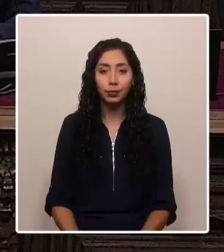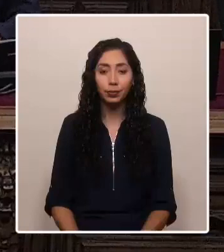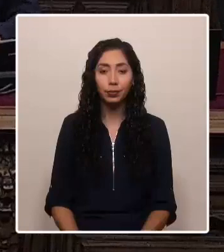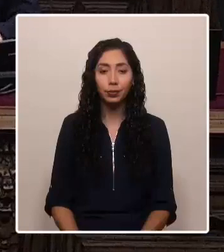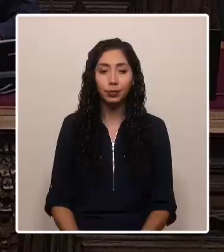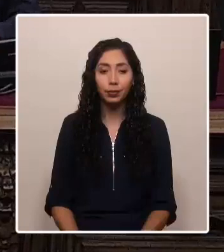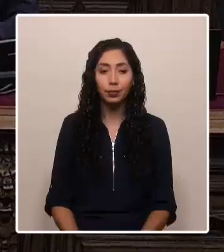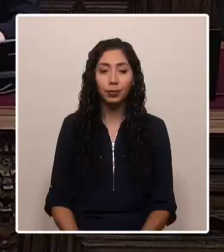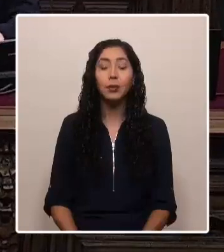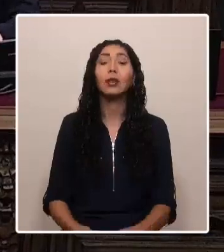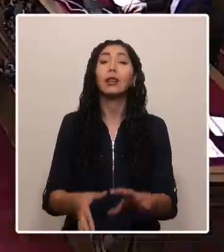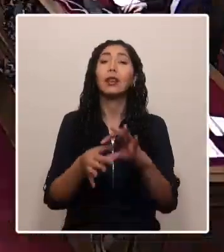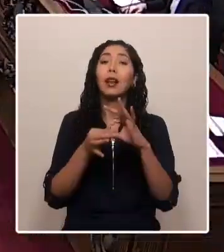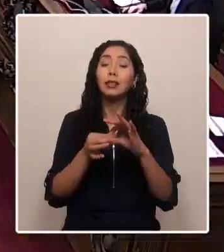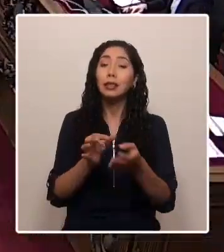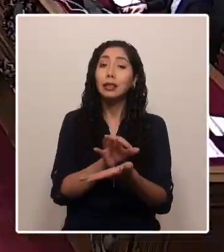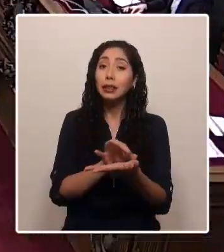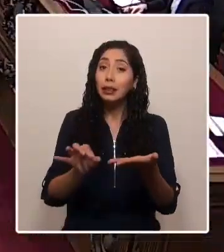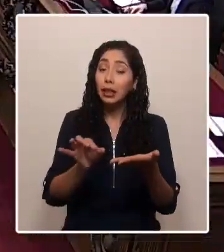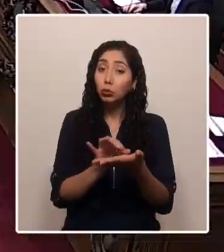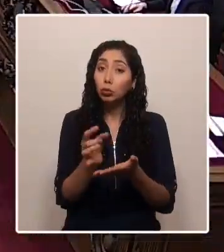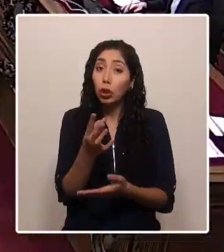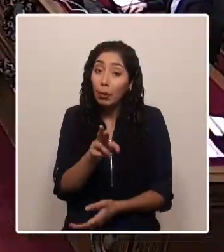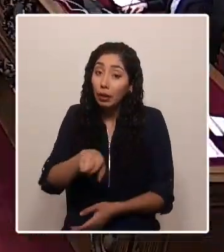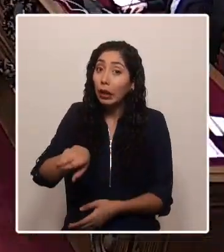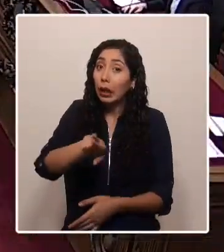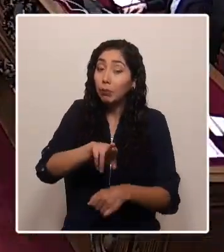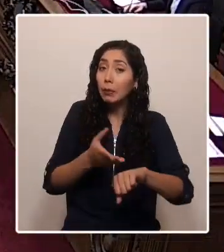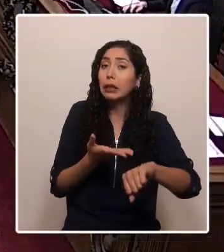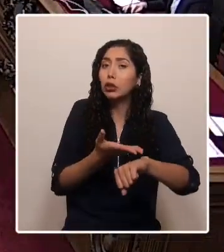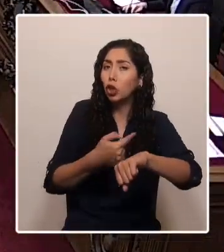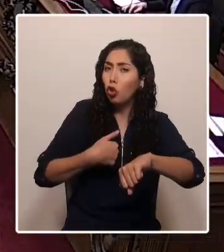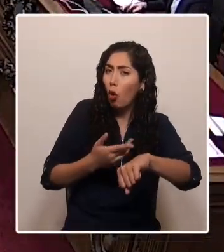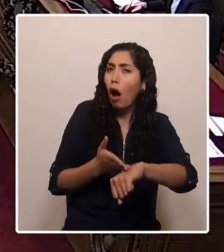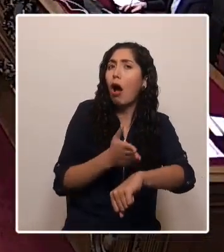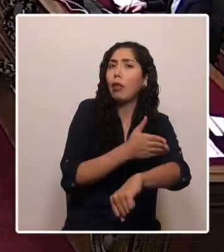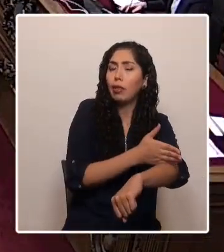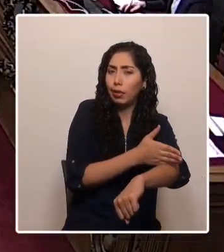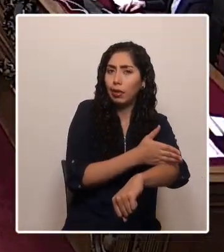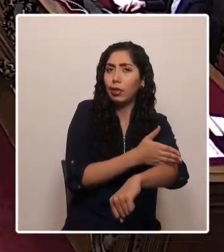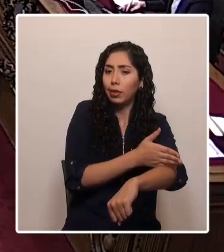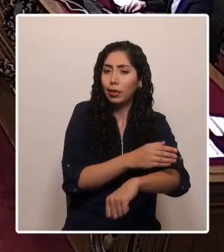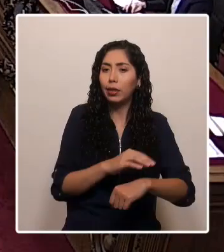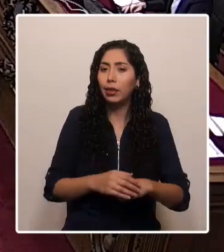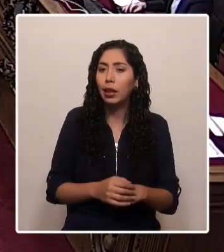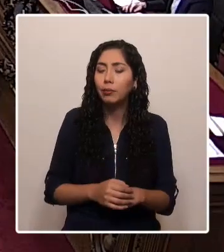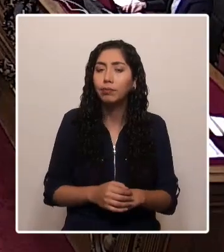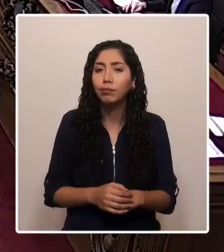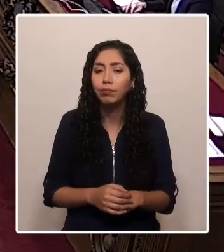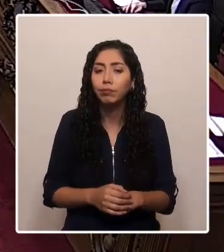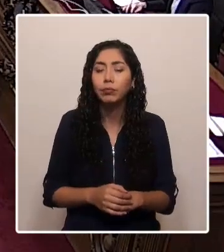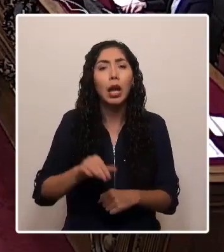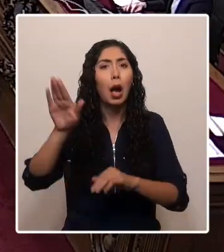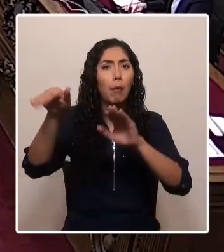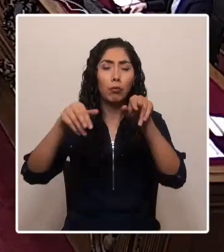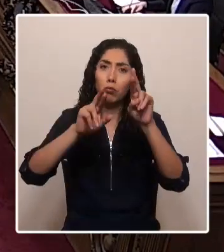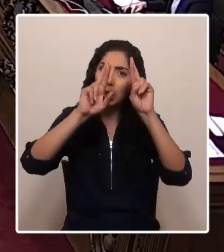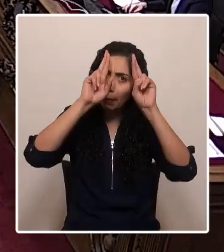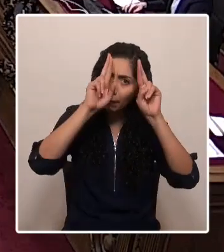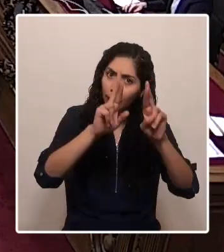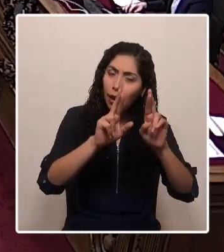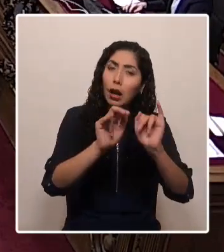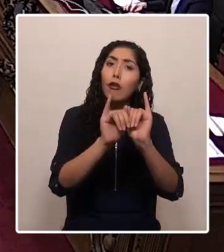Señor secretario, por su intermedio, solamente para reiterar una petición que he hecho antes al inicio del pleno en las observaciones a la cuenta, hacer un llamado a respetar las formas que nos hemos